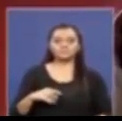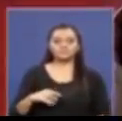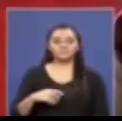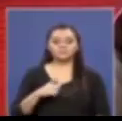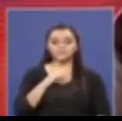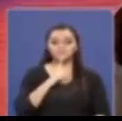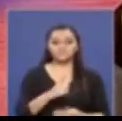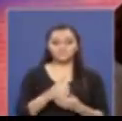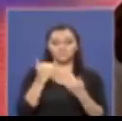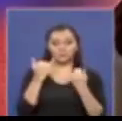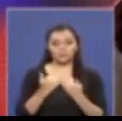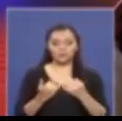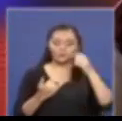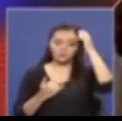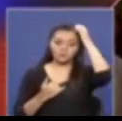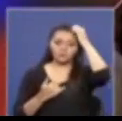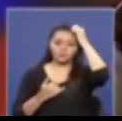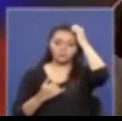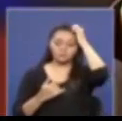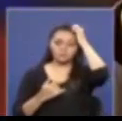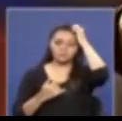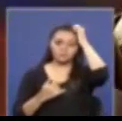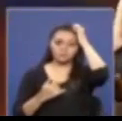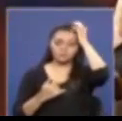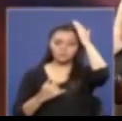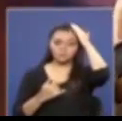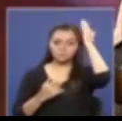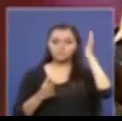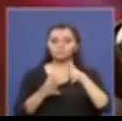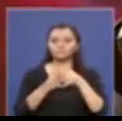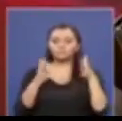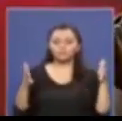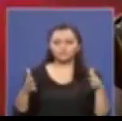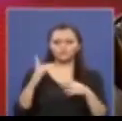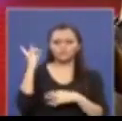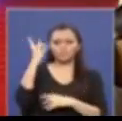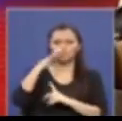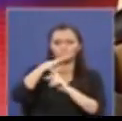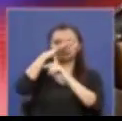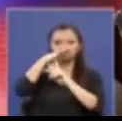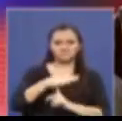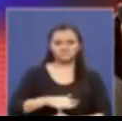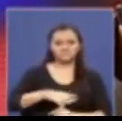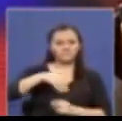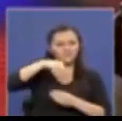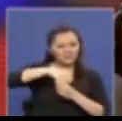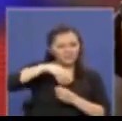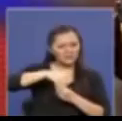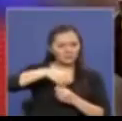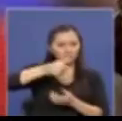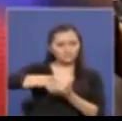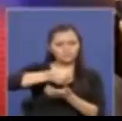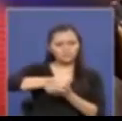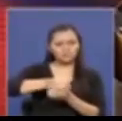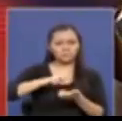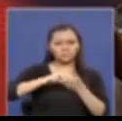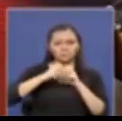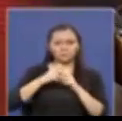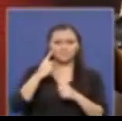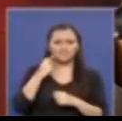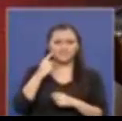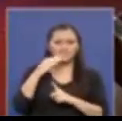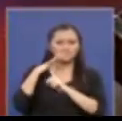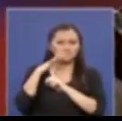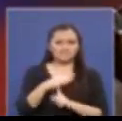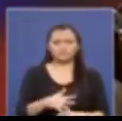¿no? ¿Cómo ha sido explotado? ¿Cómo ha sido oprimido? ¿Cómo dentro del propio país? ¿No? El racismo